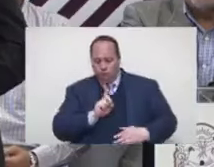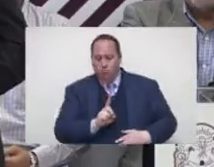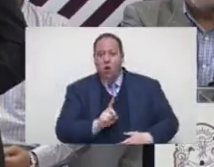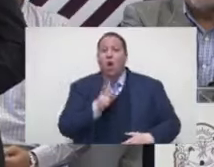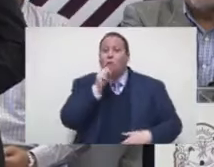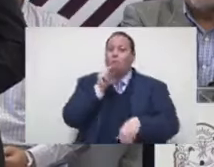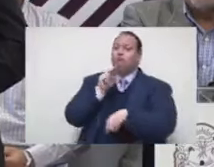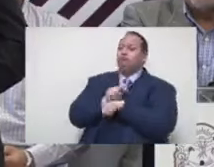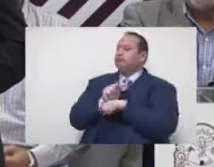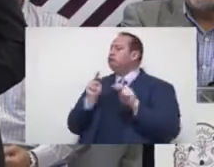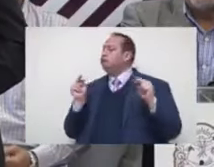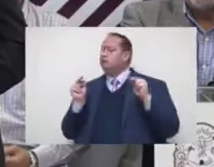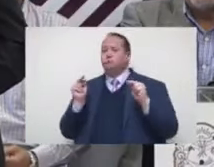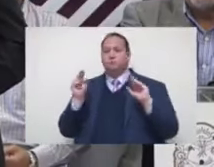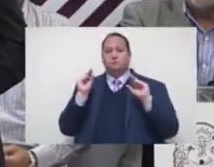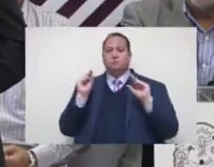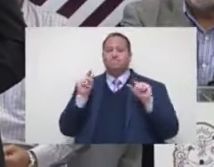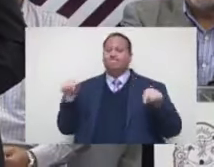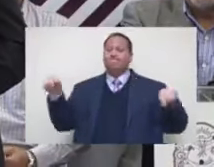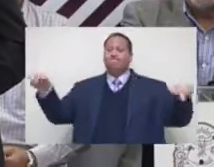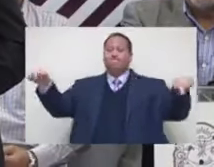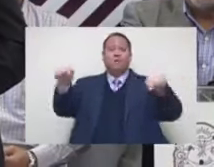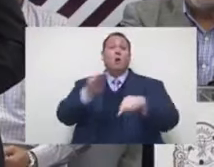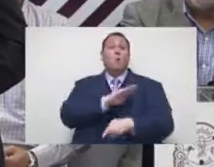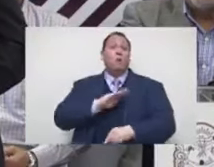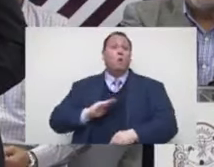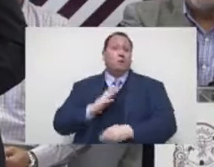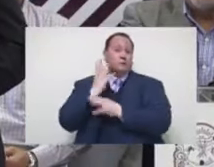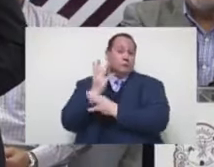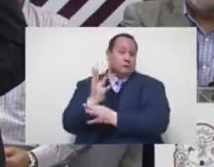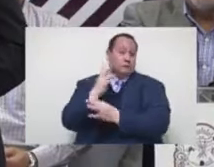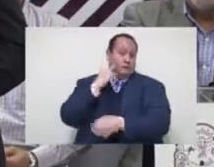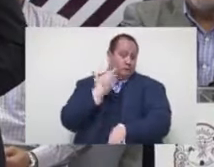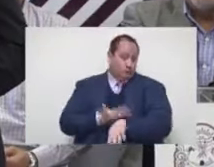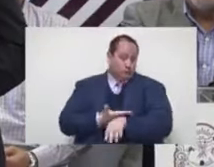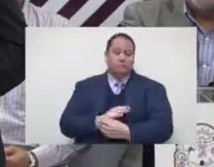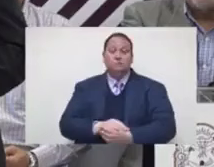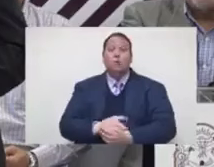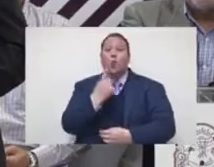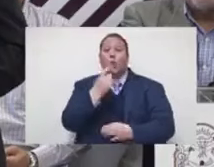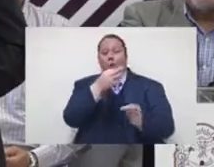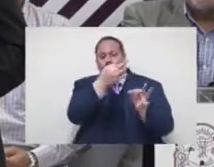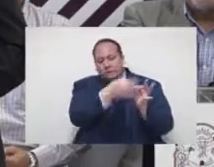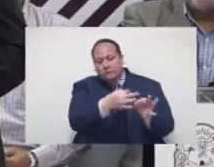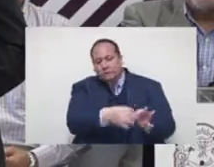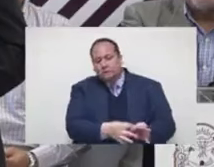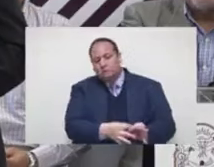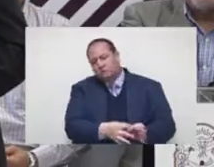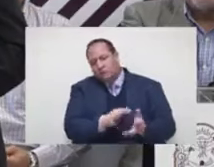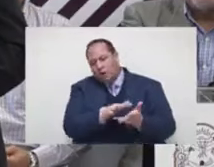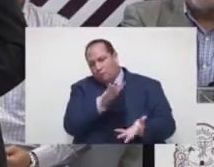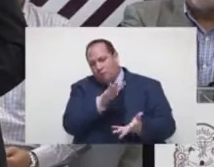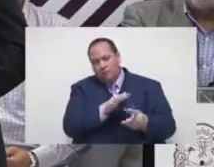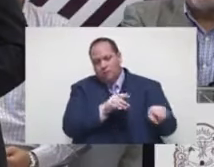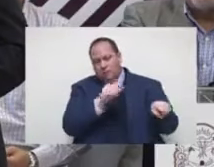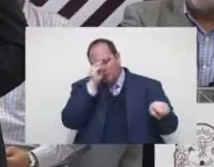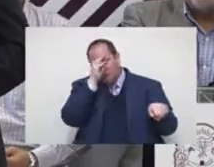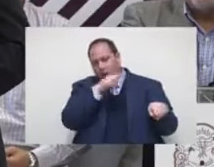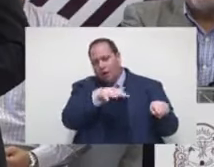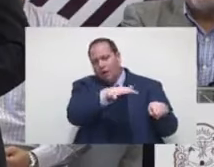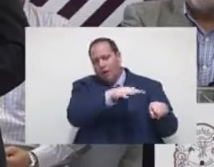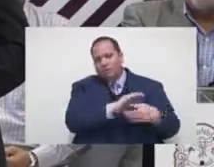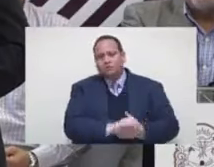guardias capacitados, es a los diferentes ayuntamientos. Y en este caso, el que ha cumplido la norma mayormente, obviamente, es Mexicali,